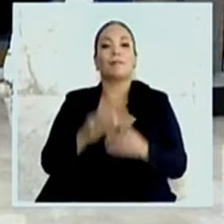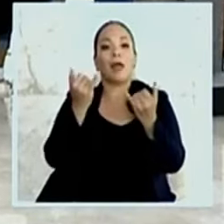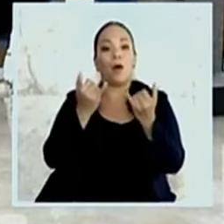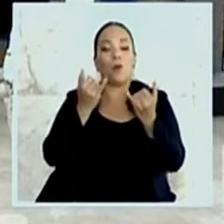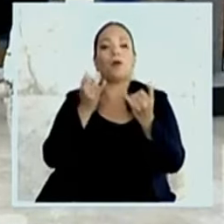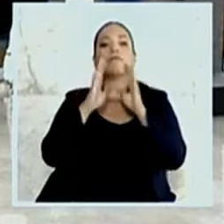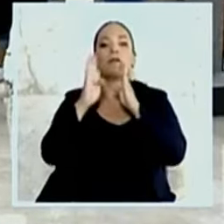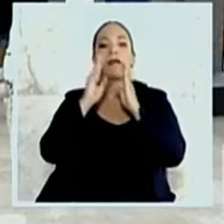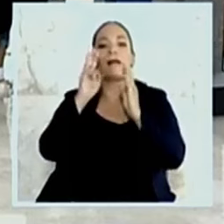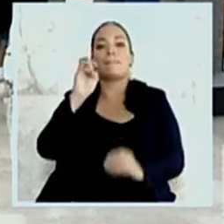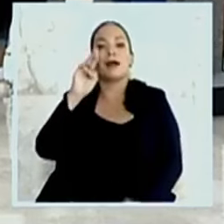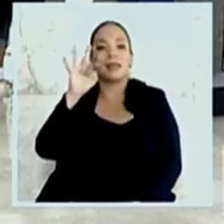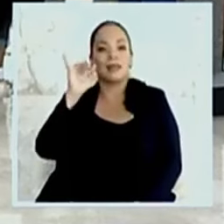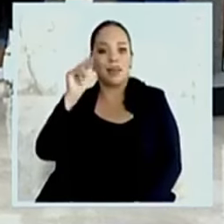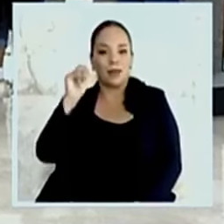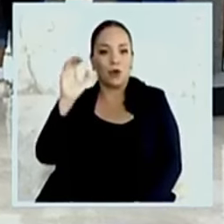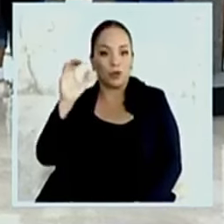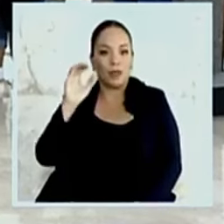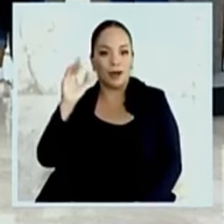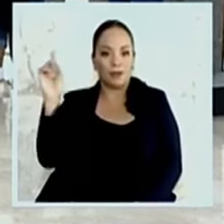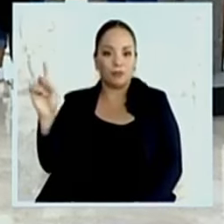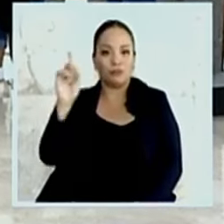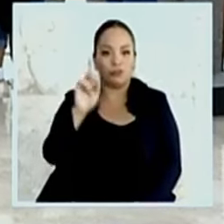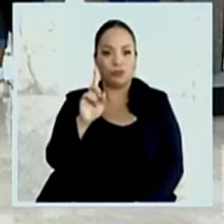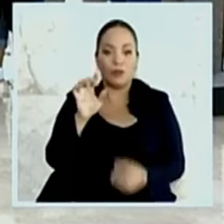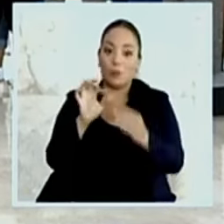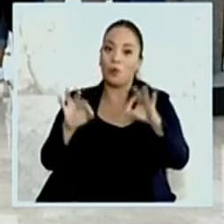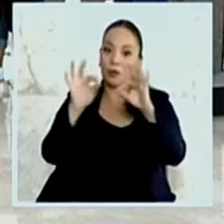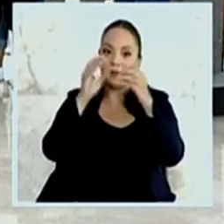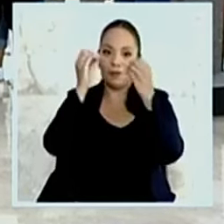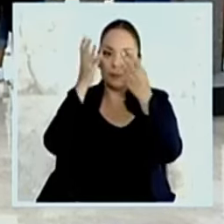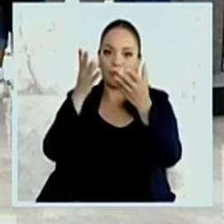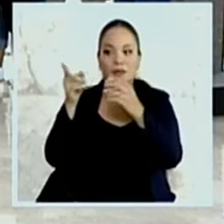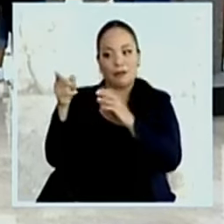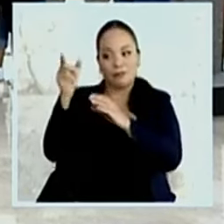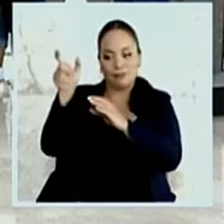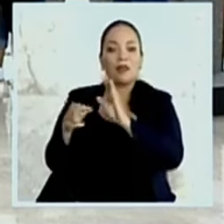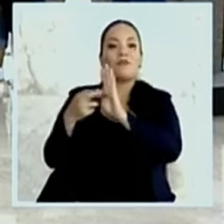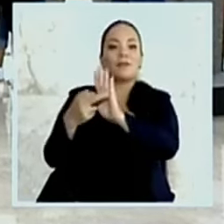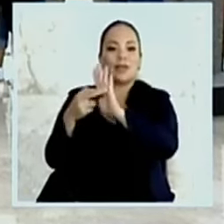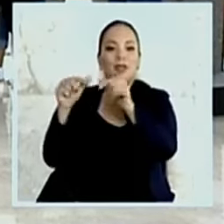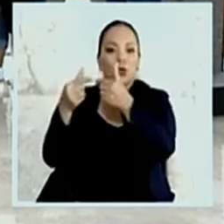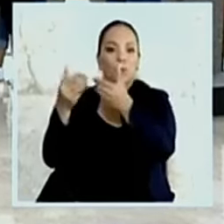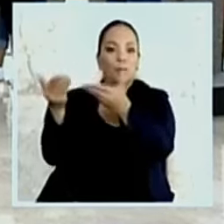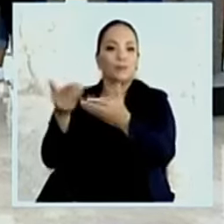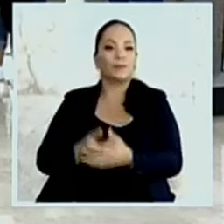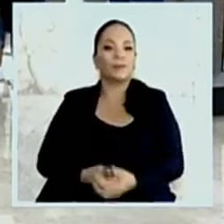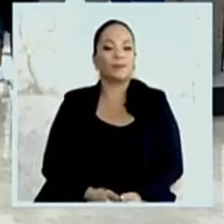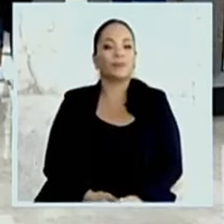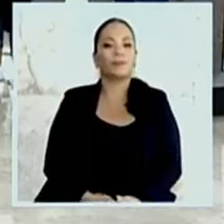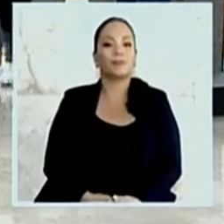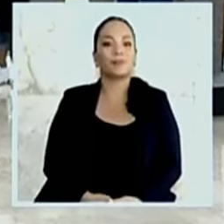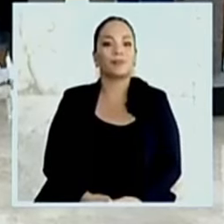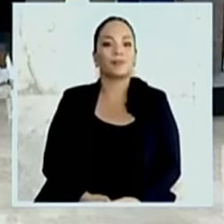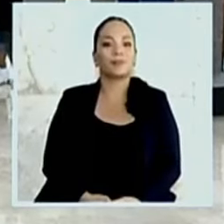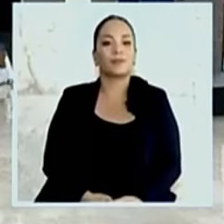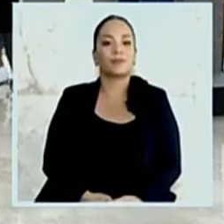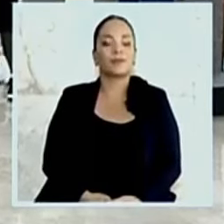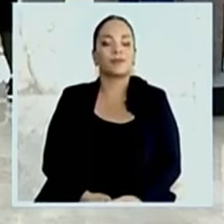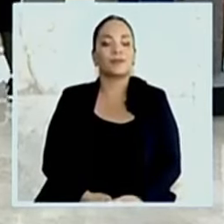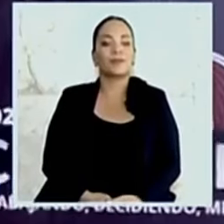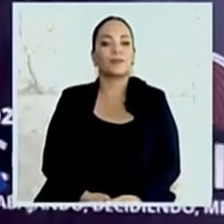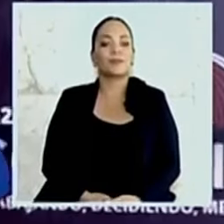Gracias. Don Martín Contreras nos va a dar unas